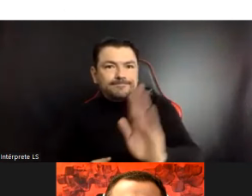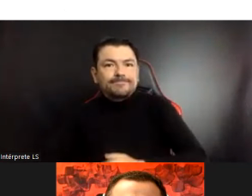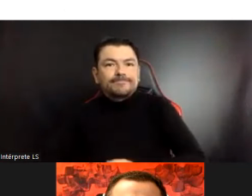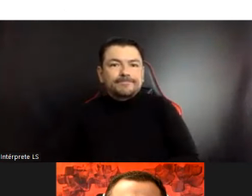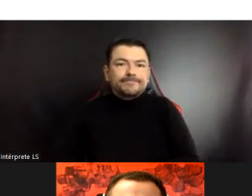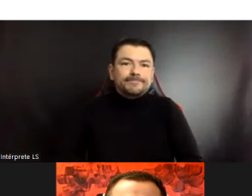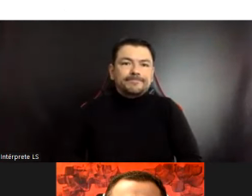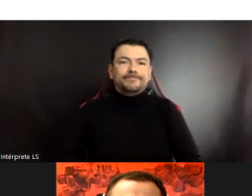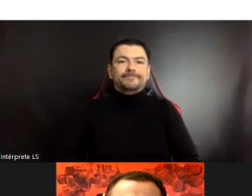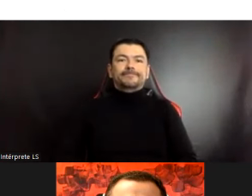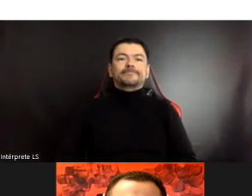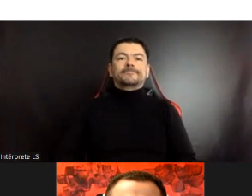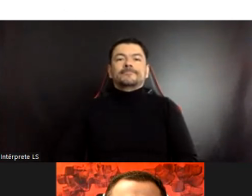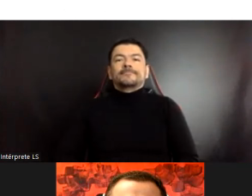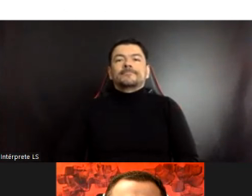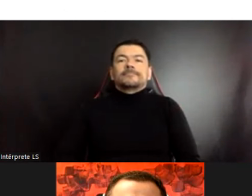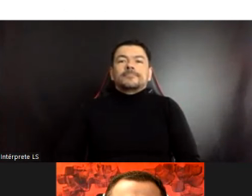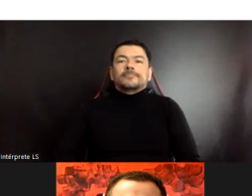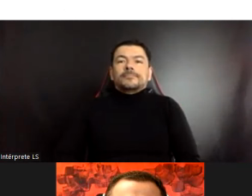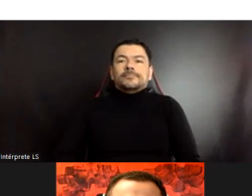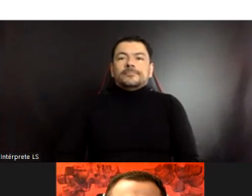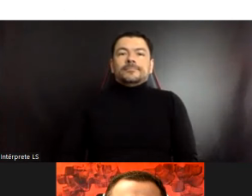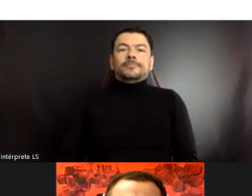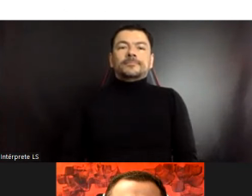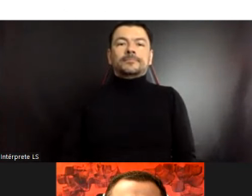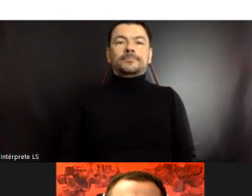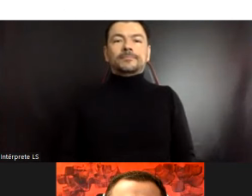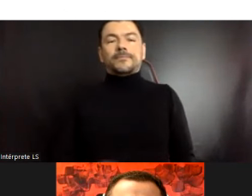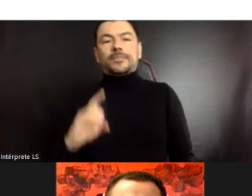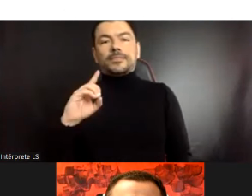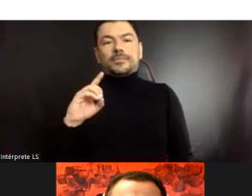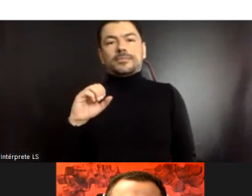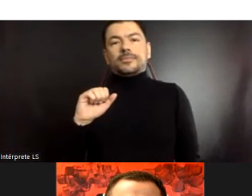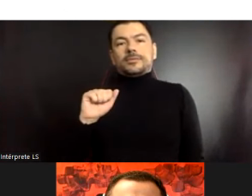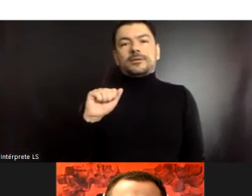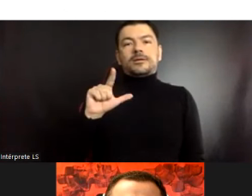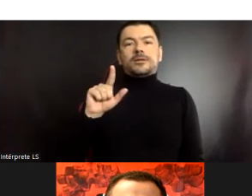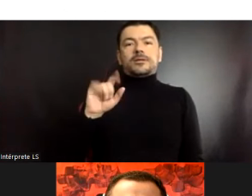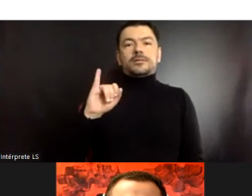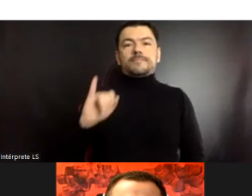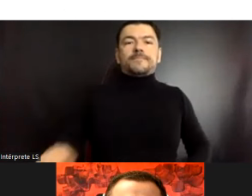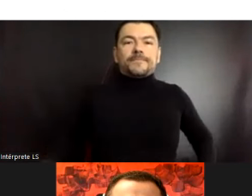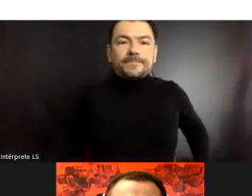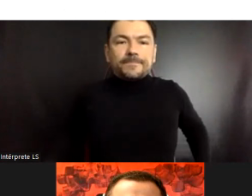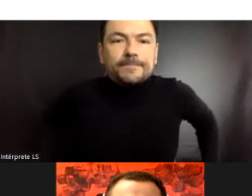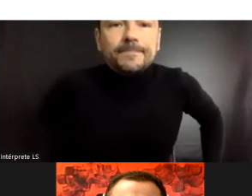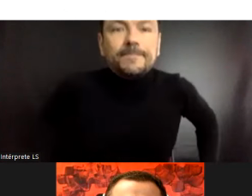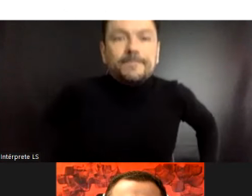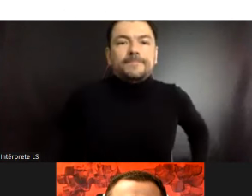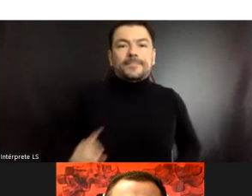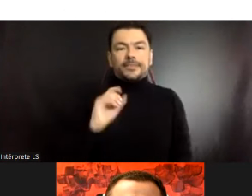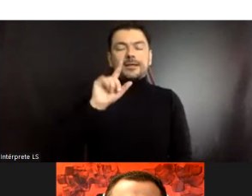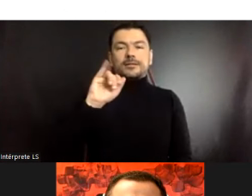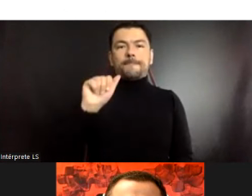Nuevamente de la experiencia, cuando hablamos de preparación, el enfoque es a